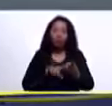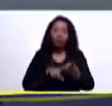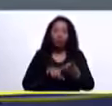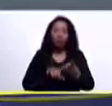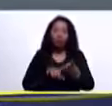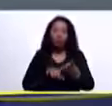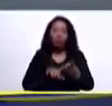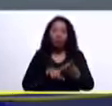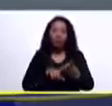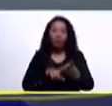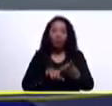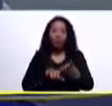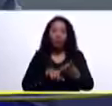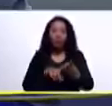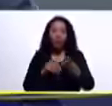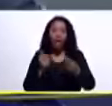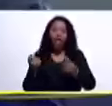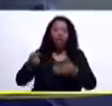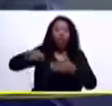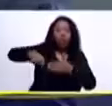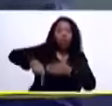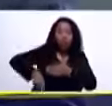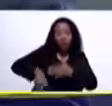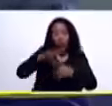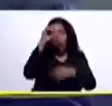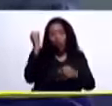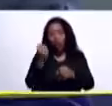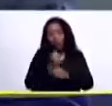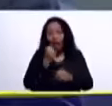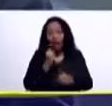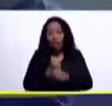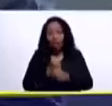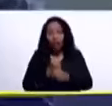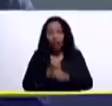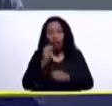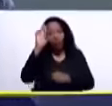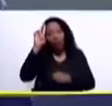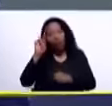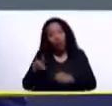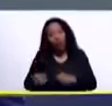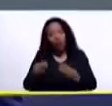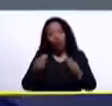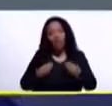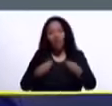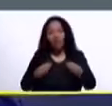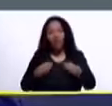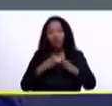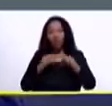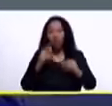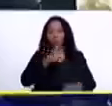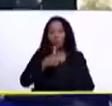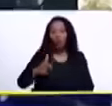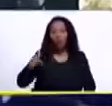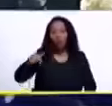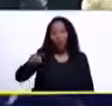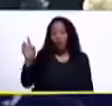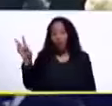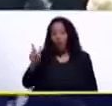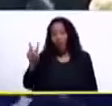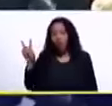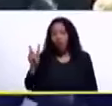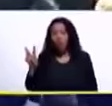del tema del salario de los trabajadores, en fin, del día a día de los ciudadanos. Y ojalá que